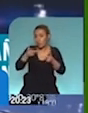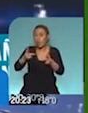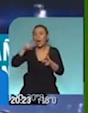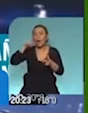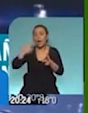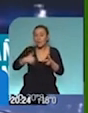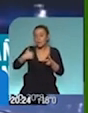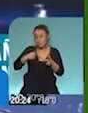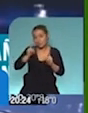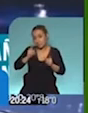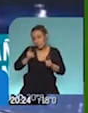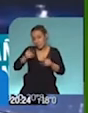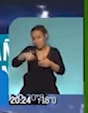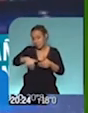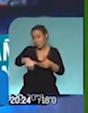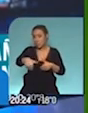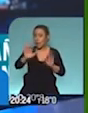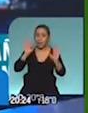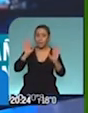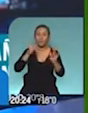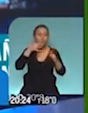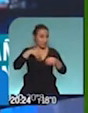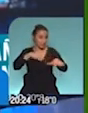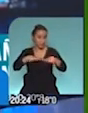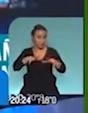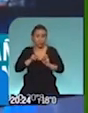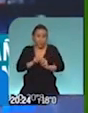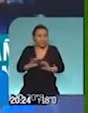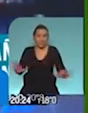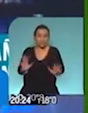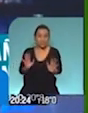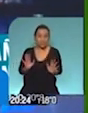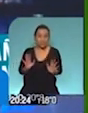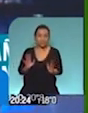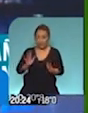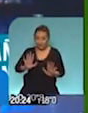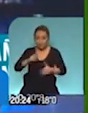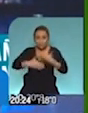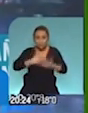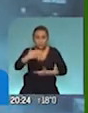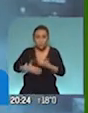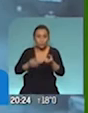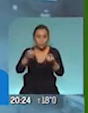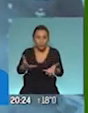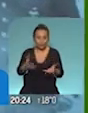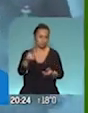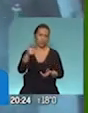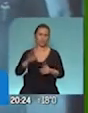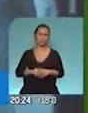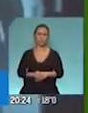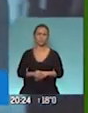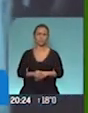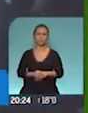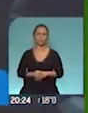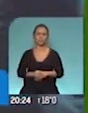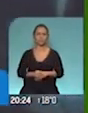no fue elegido, o sea, no es un presidente que ganó una elección y fue elegido por la mayoría del pueblo, sino que llegó a